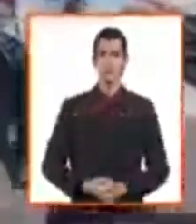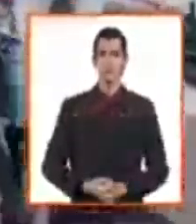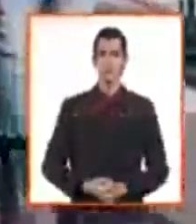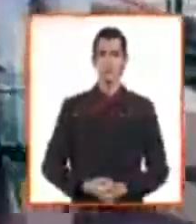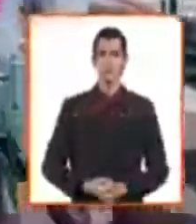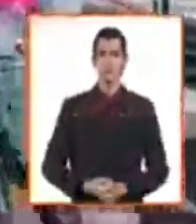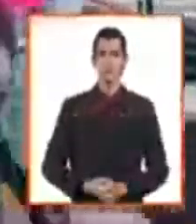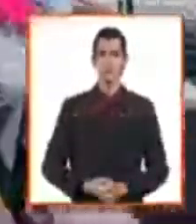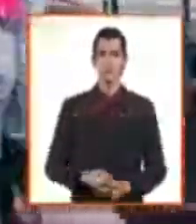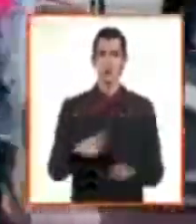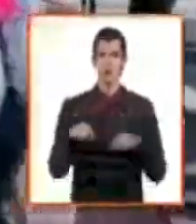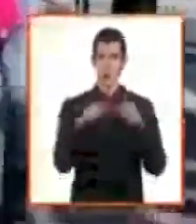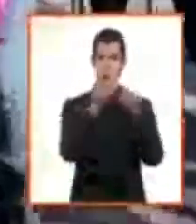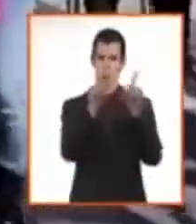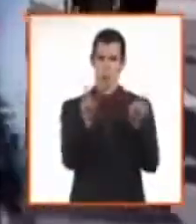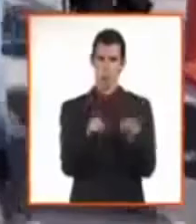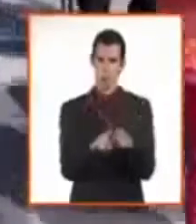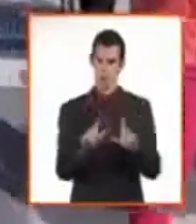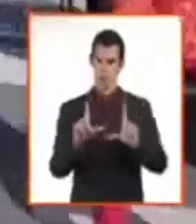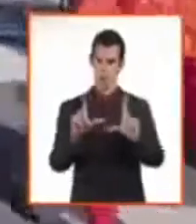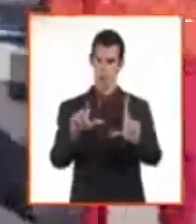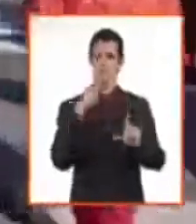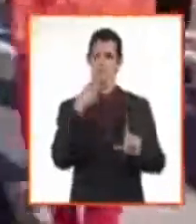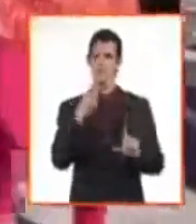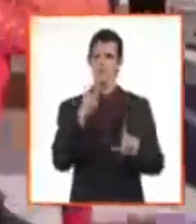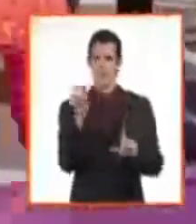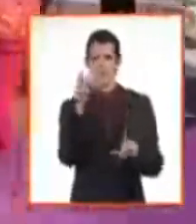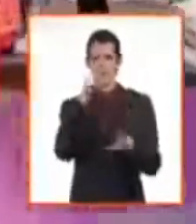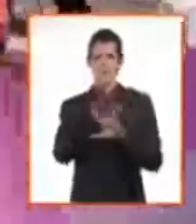en llamas pero conmigo